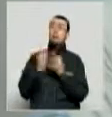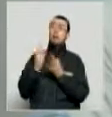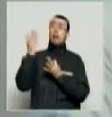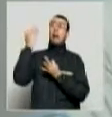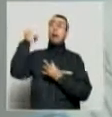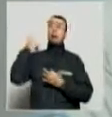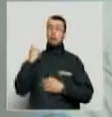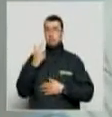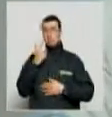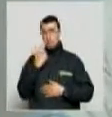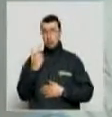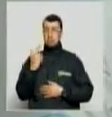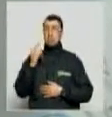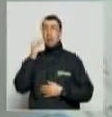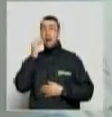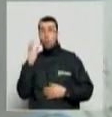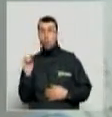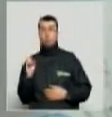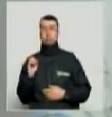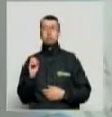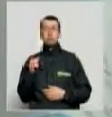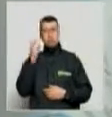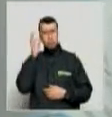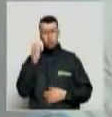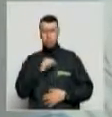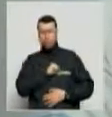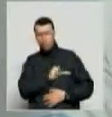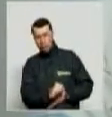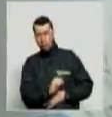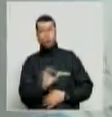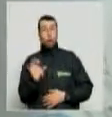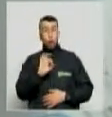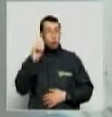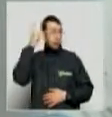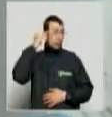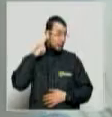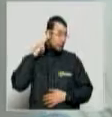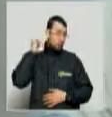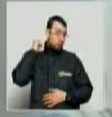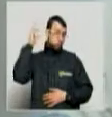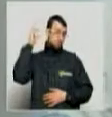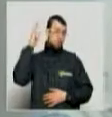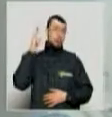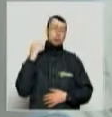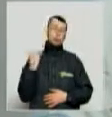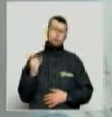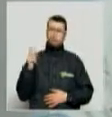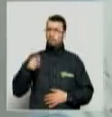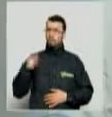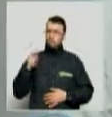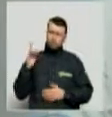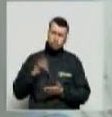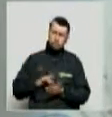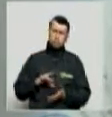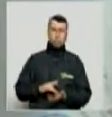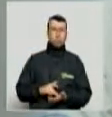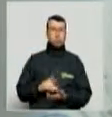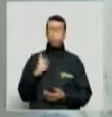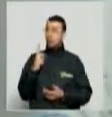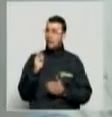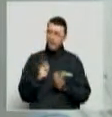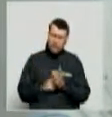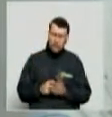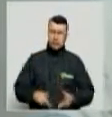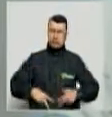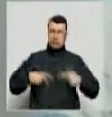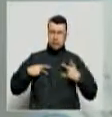o sus abuelos hayan tenido infartos cardíacos o derrames cerebrales, es importante siempre tener a la mano por lo menos una vez en la vida un